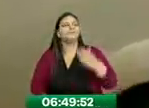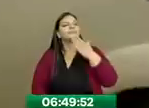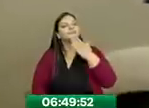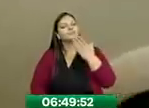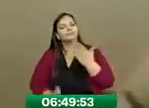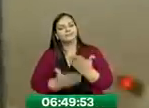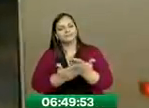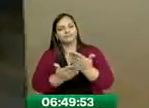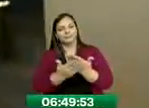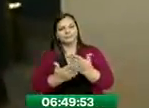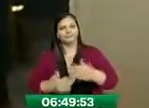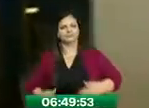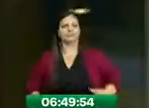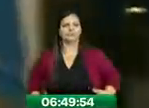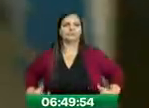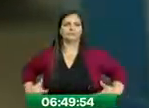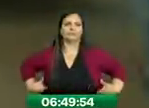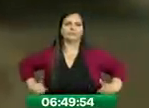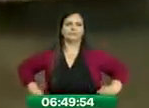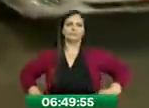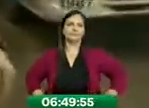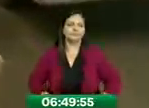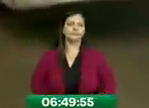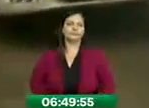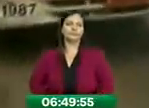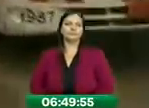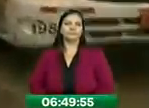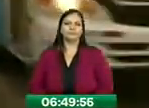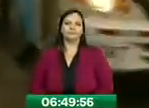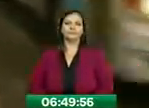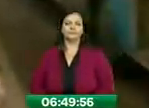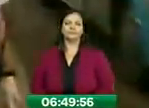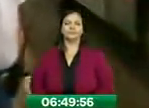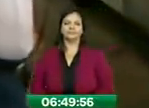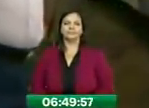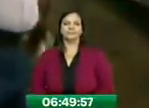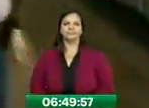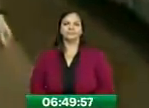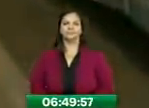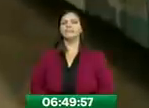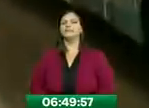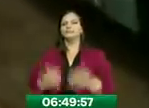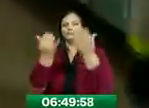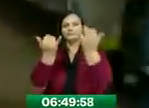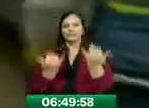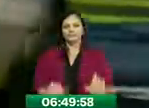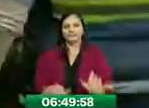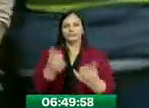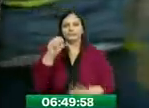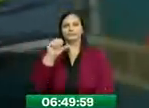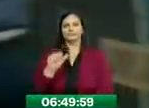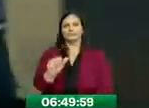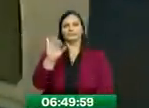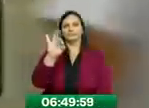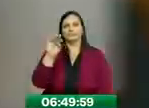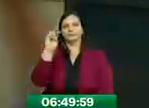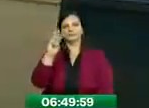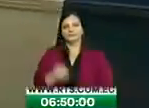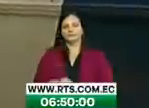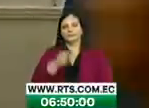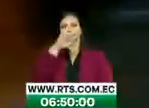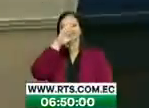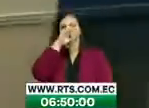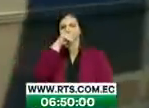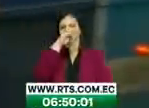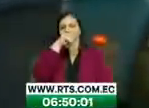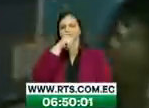Ya escuchamos los trabajos que realizará, bueno, ya está realizando la ATM desde esta mañana y los